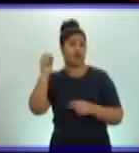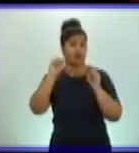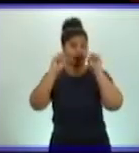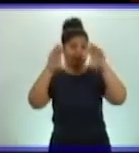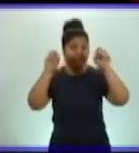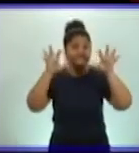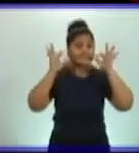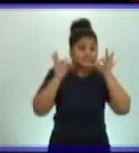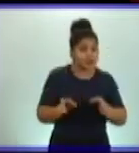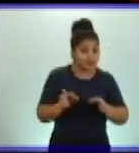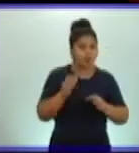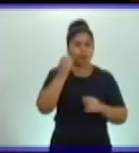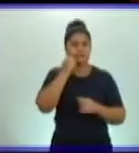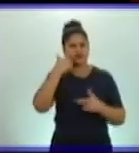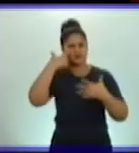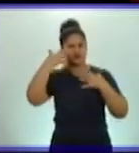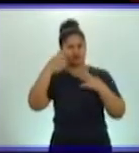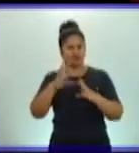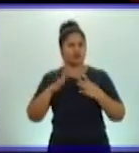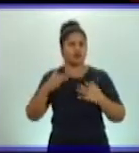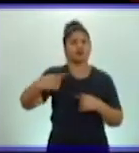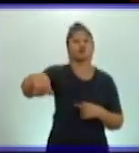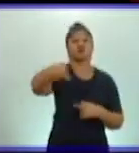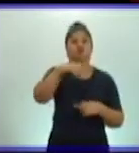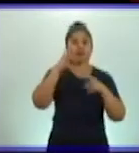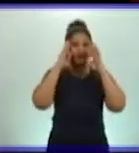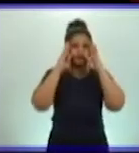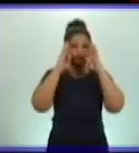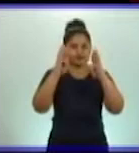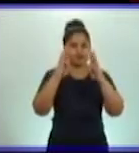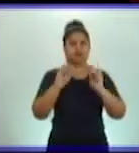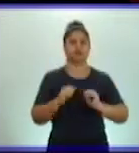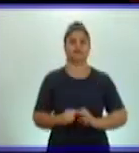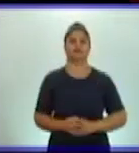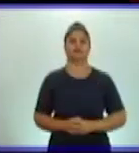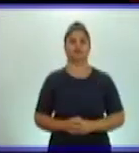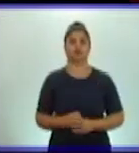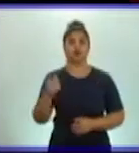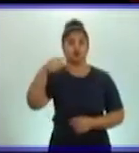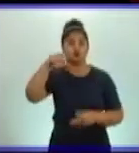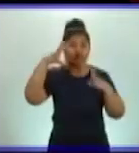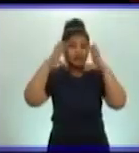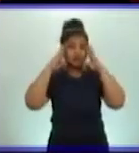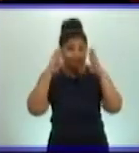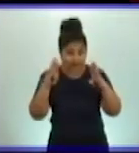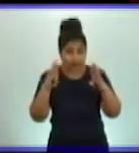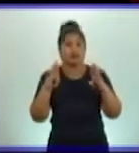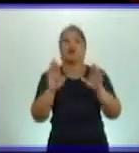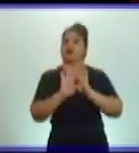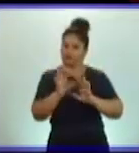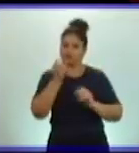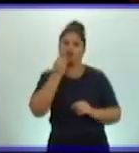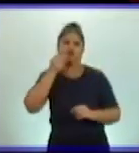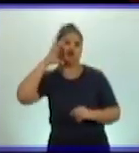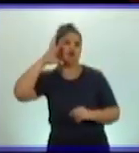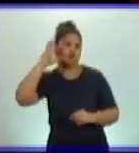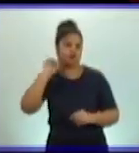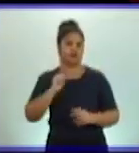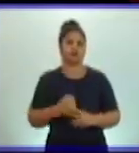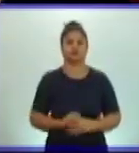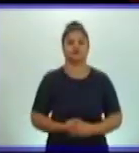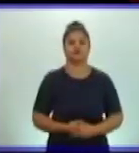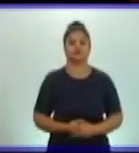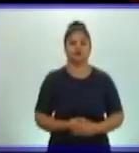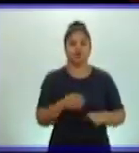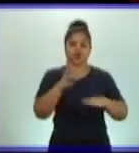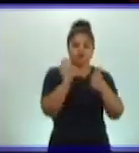más importante es atender. Cuando uno atiende, uno comprende. No es tan importante todas las notas